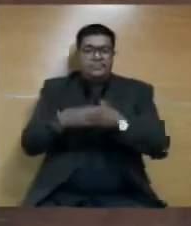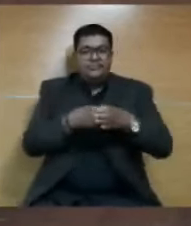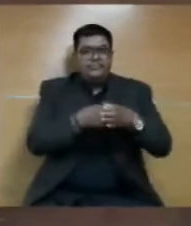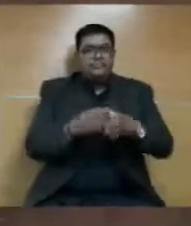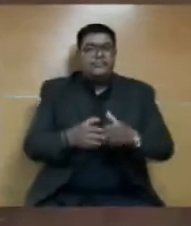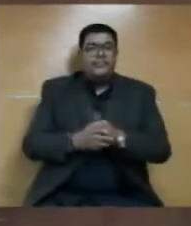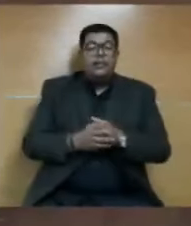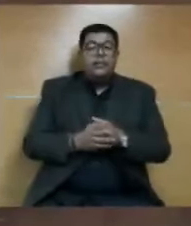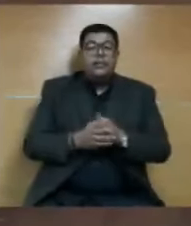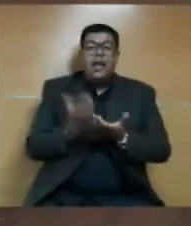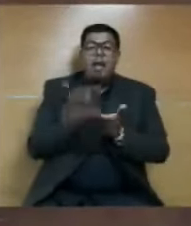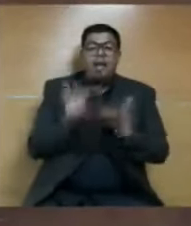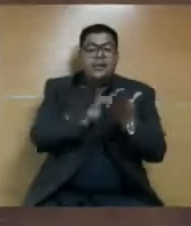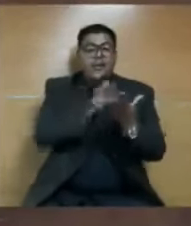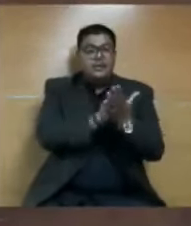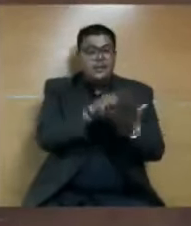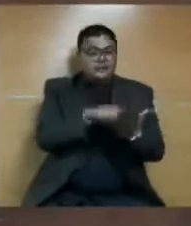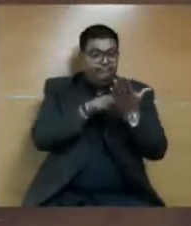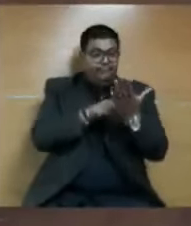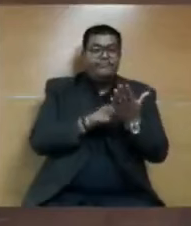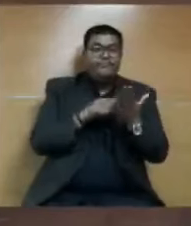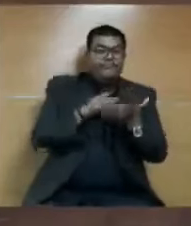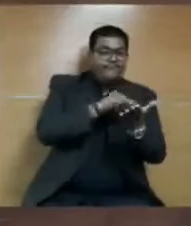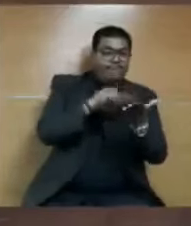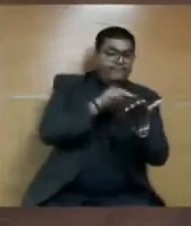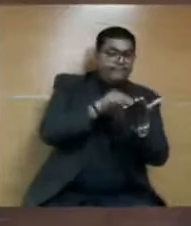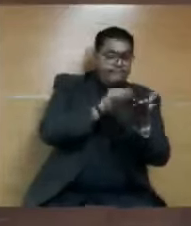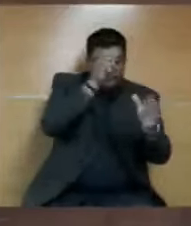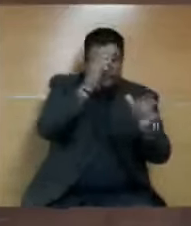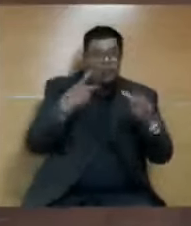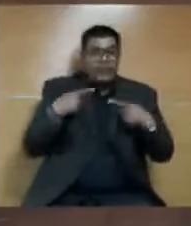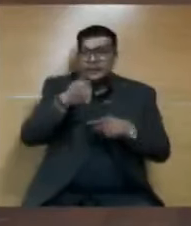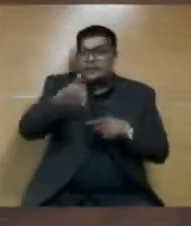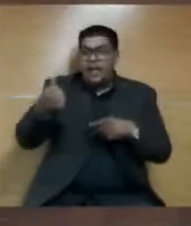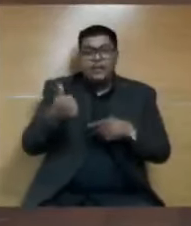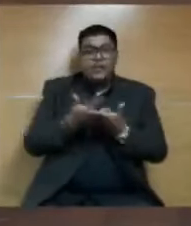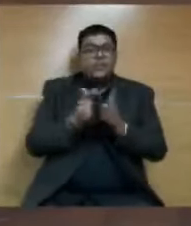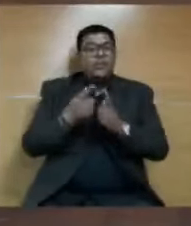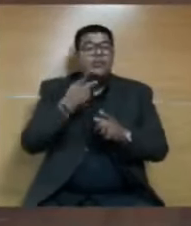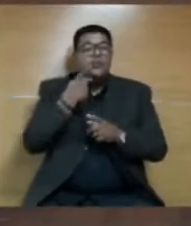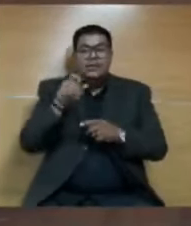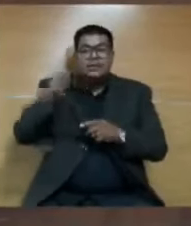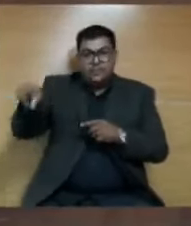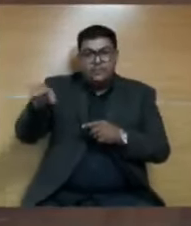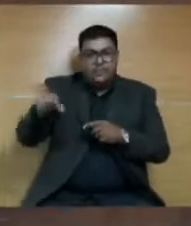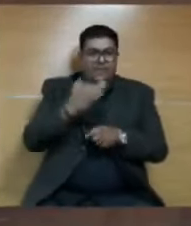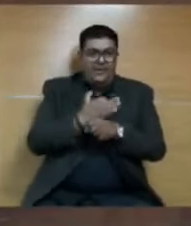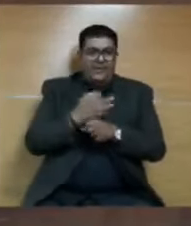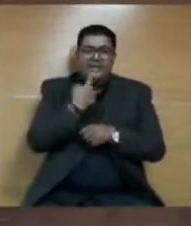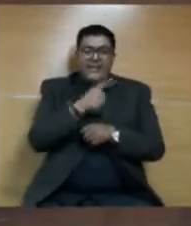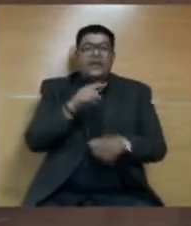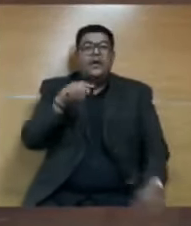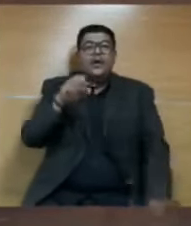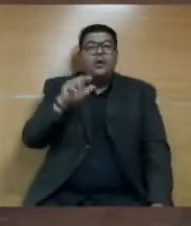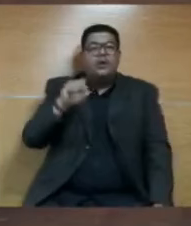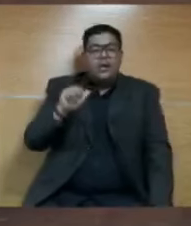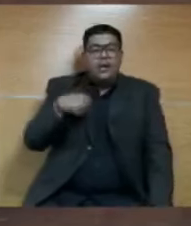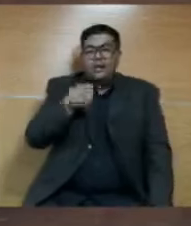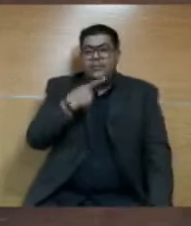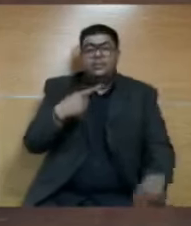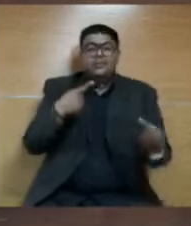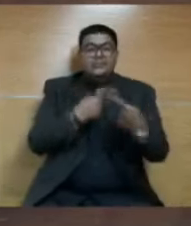Además, en el acta de sesión de cómputo municipal se asentó que los partidos políticos, entre ellos el partido Morena, se opusieron